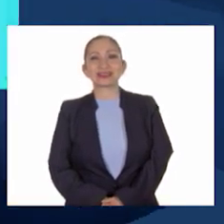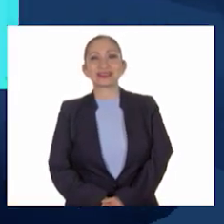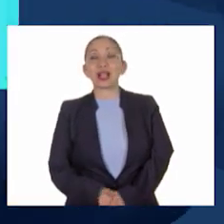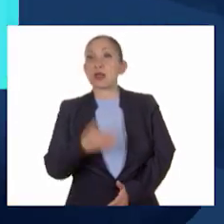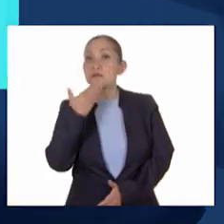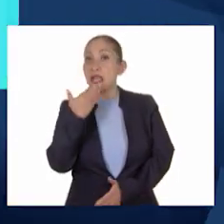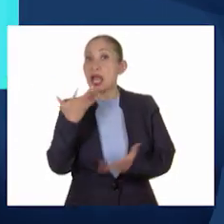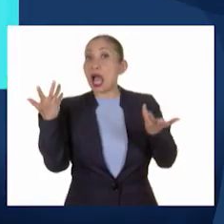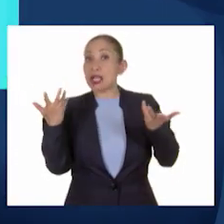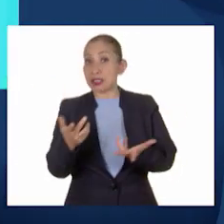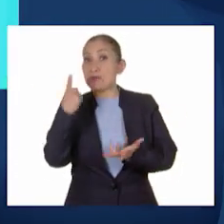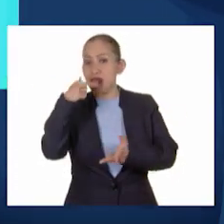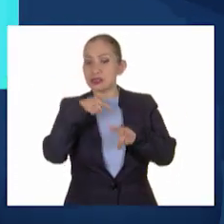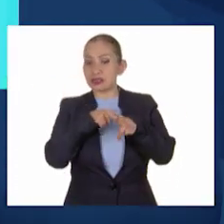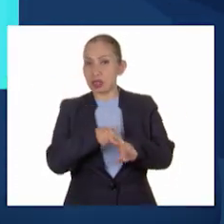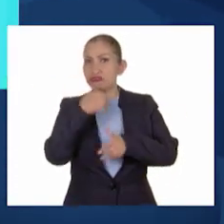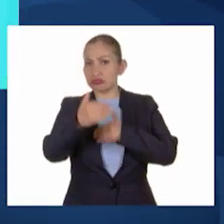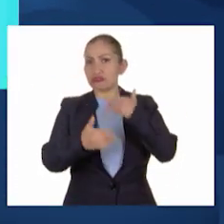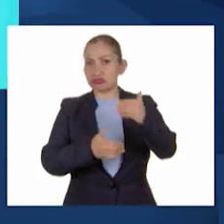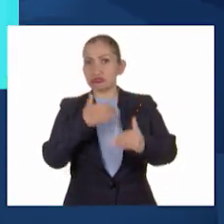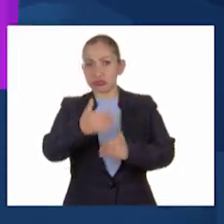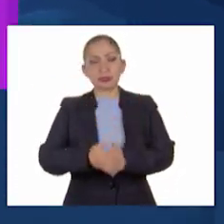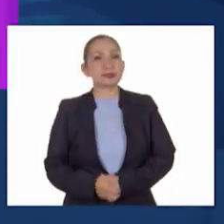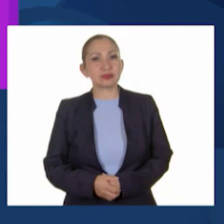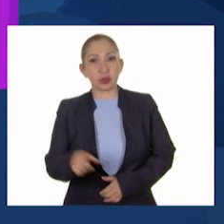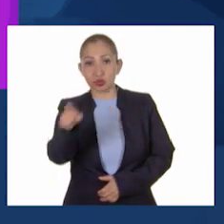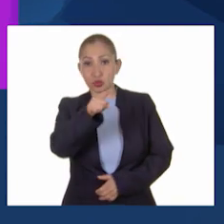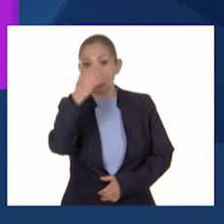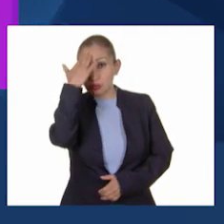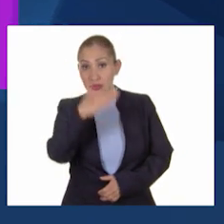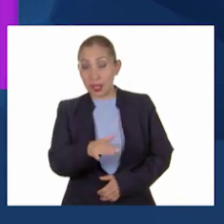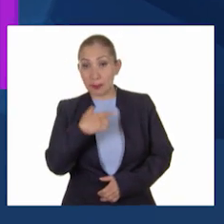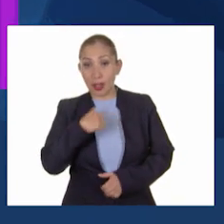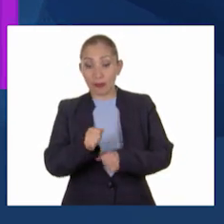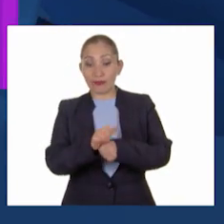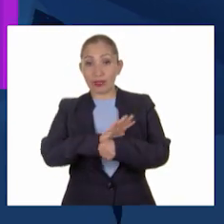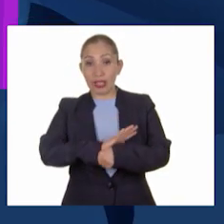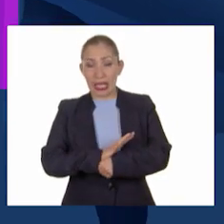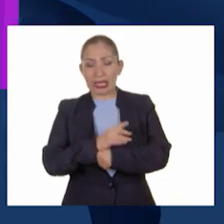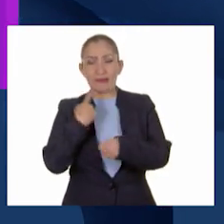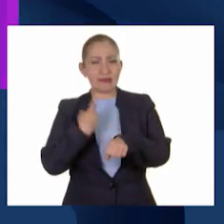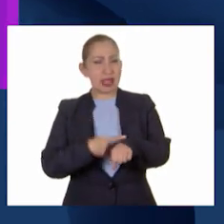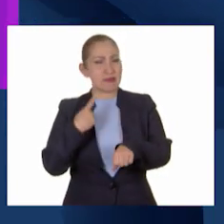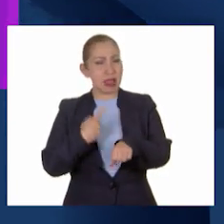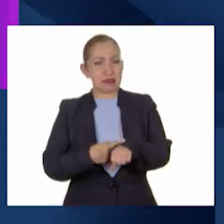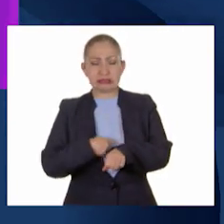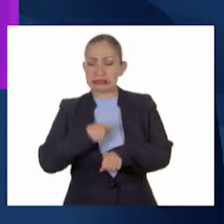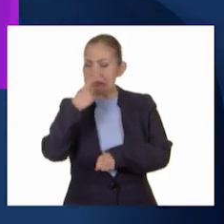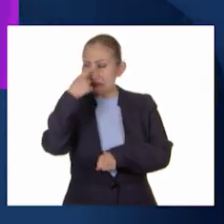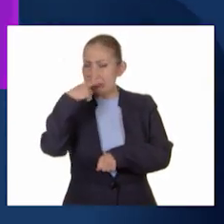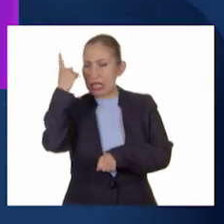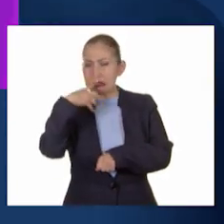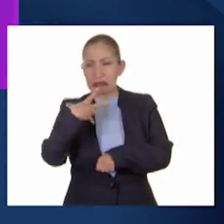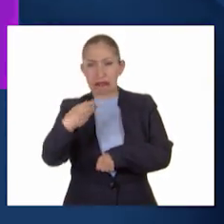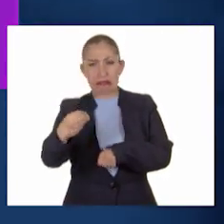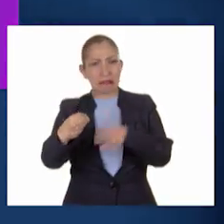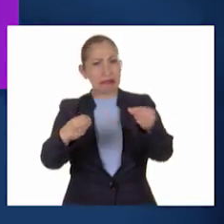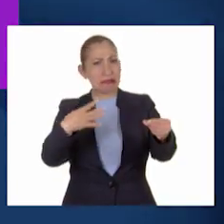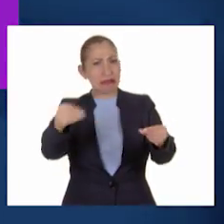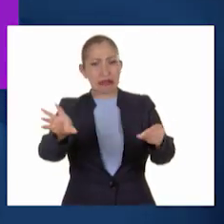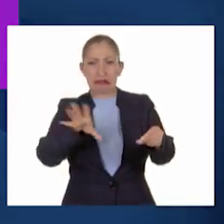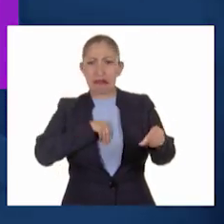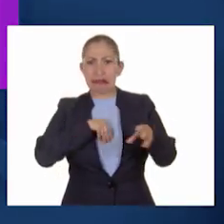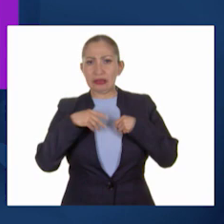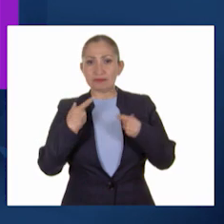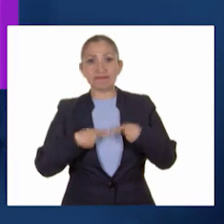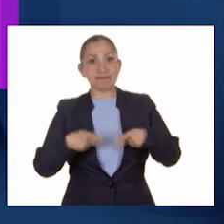Buenas prácticas para seguir adelante. Como todos sabemos, la COVID-19 es una enfermedad que se contagia muy fácilmente entre las